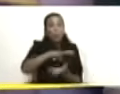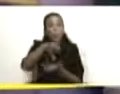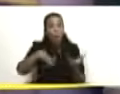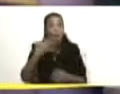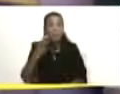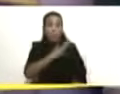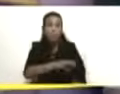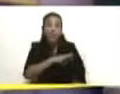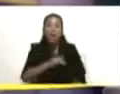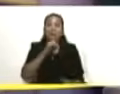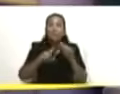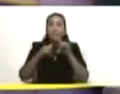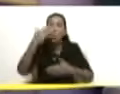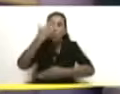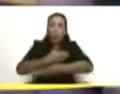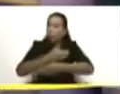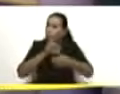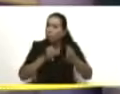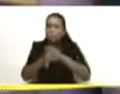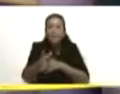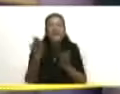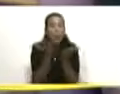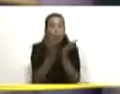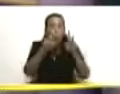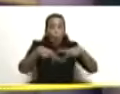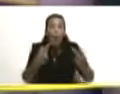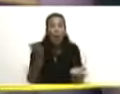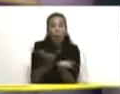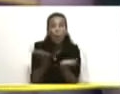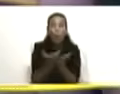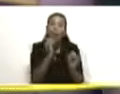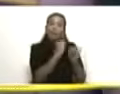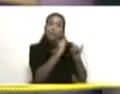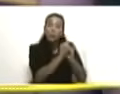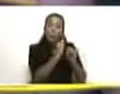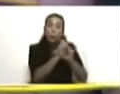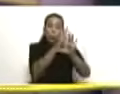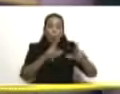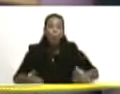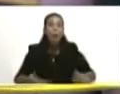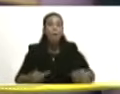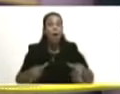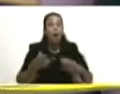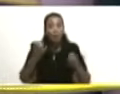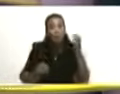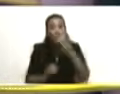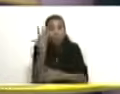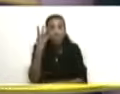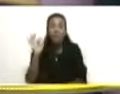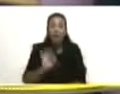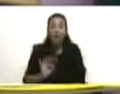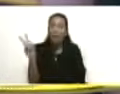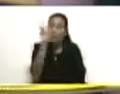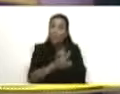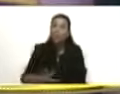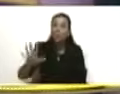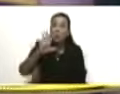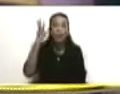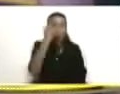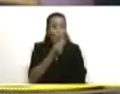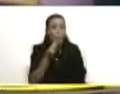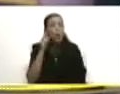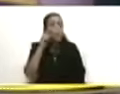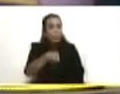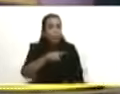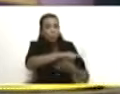problemas sociales. Entonces, estas nuevas escuelas, de la nueva escuela venezolana, la vamos a fundar a través de la Venezuela joven. Como usted